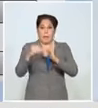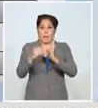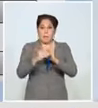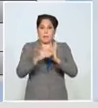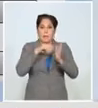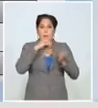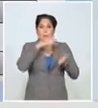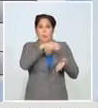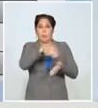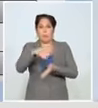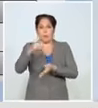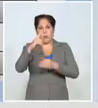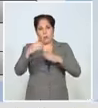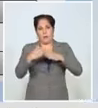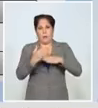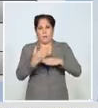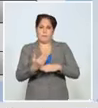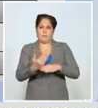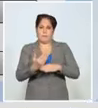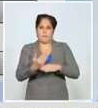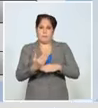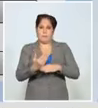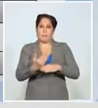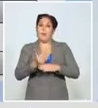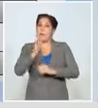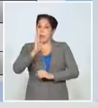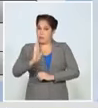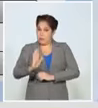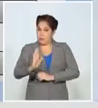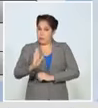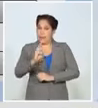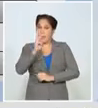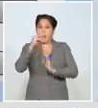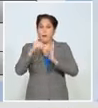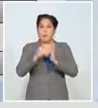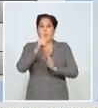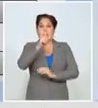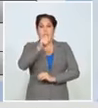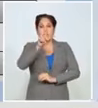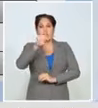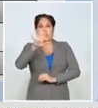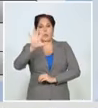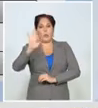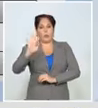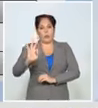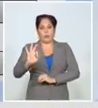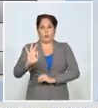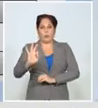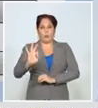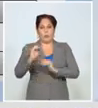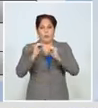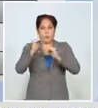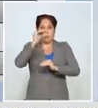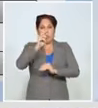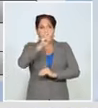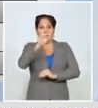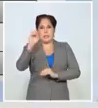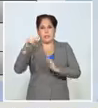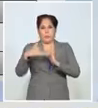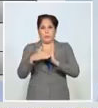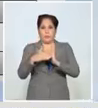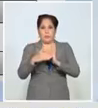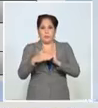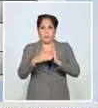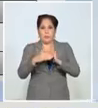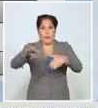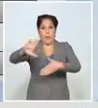fallecidos en un día, estamos hablando de 3.158. Y ya se supera los 300.000. Las